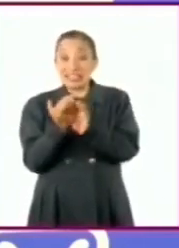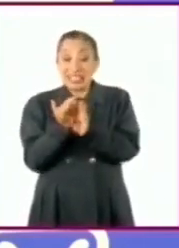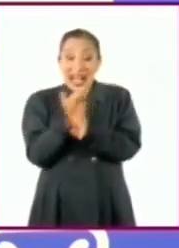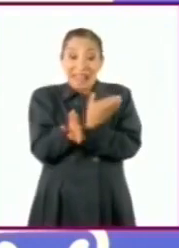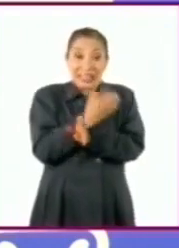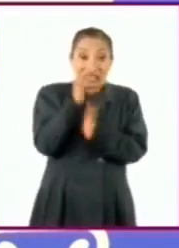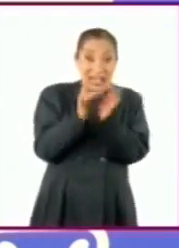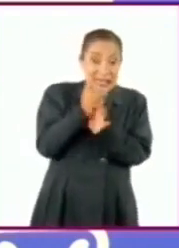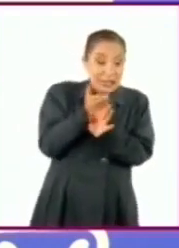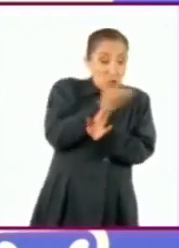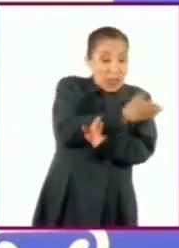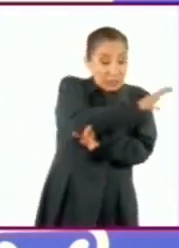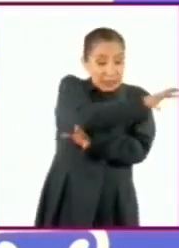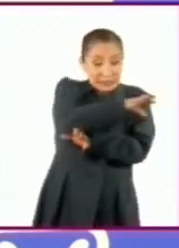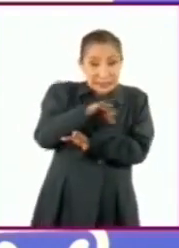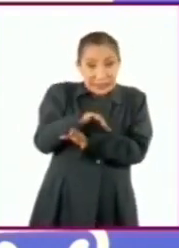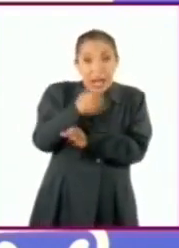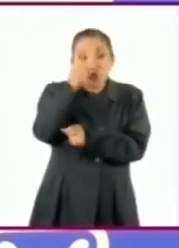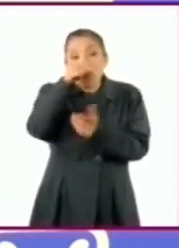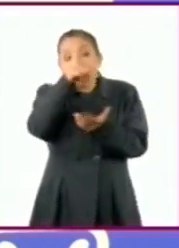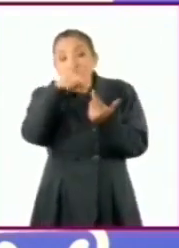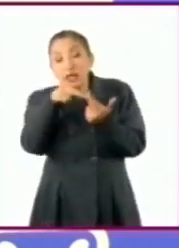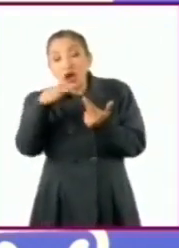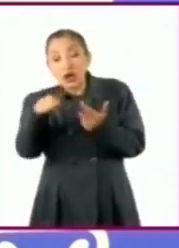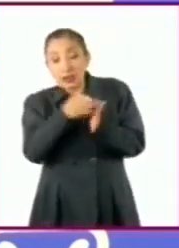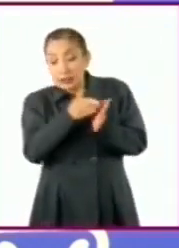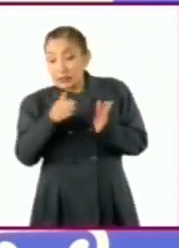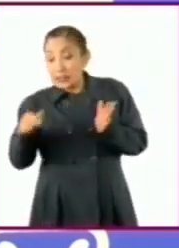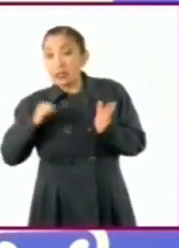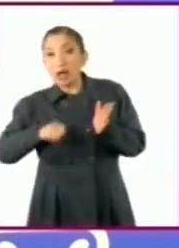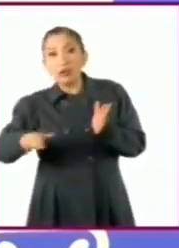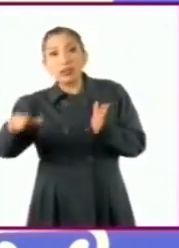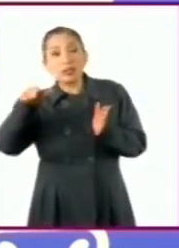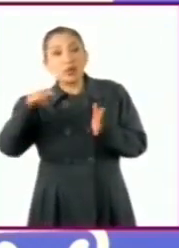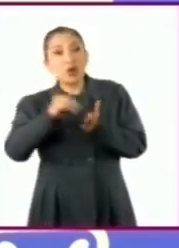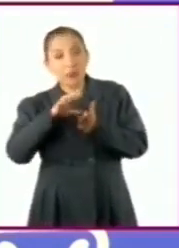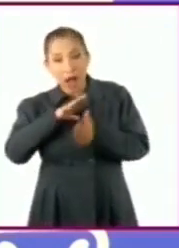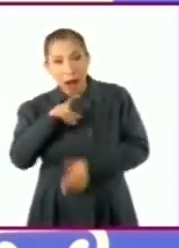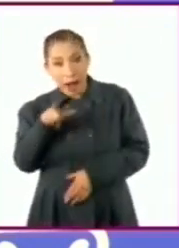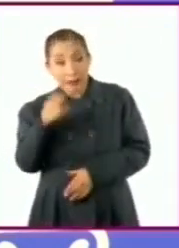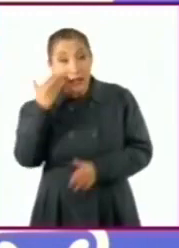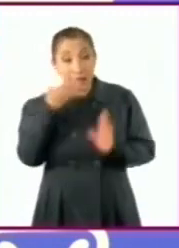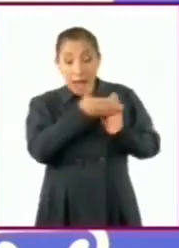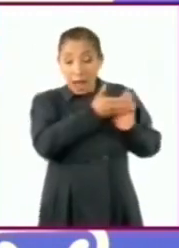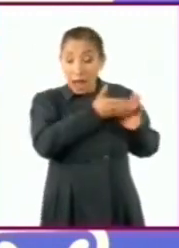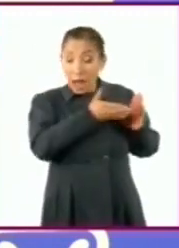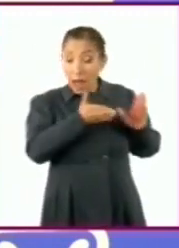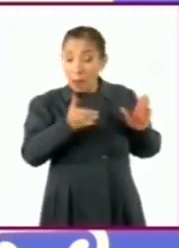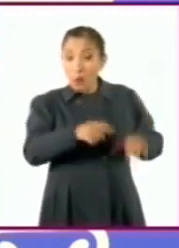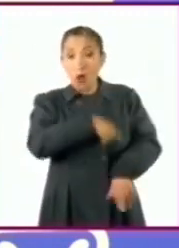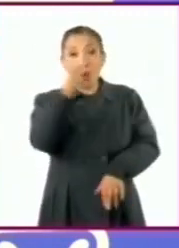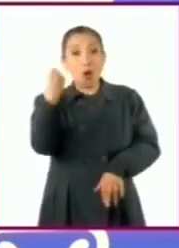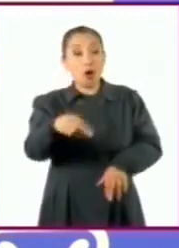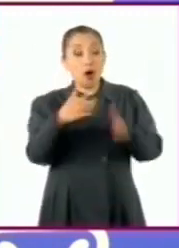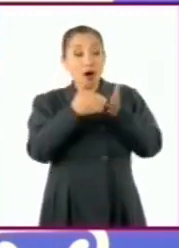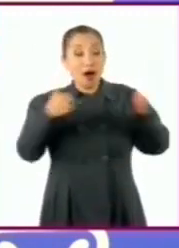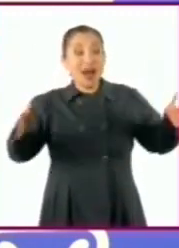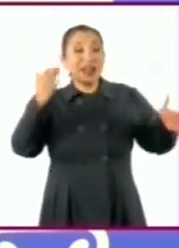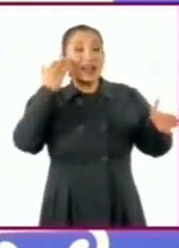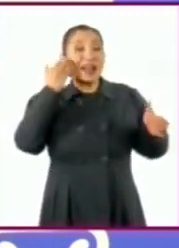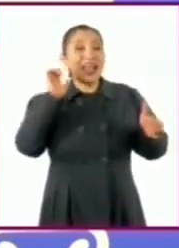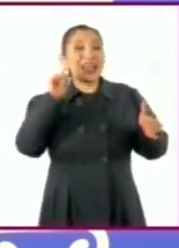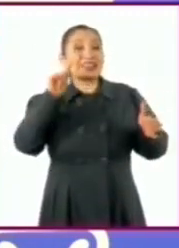era, aunque en algunas regiones llega hasta el siglo XVII. Este largo periodo, al que se le ha denominado etapa